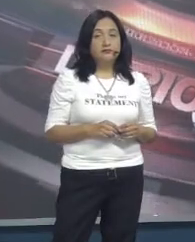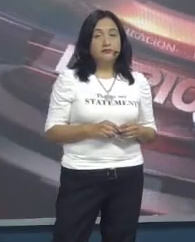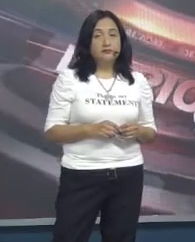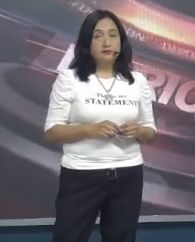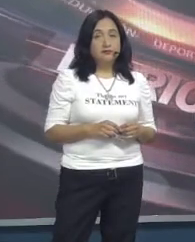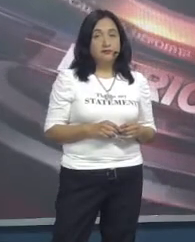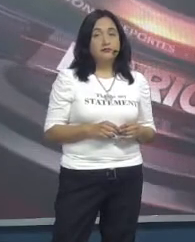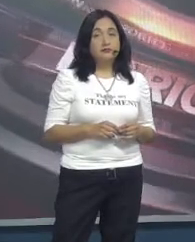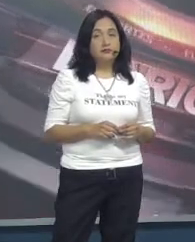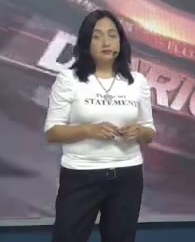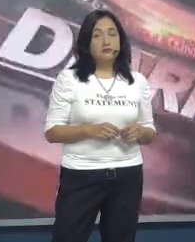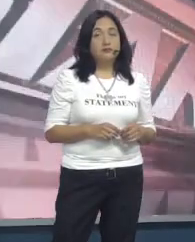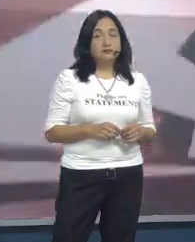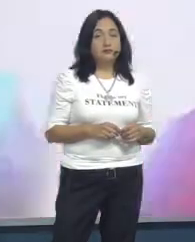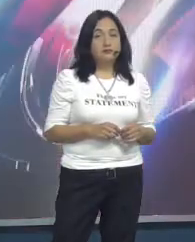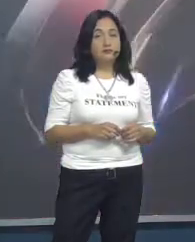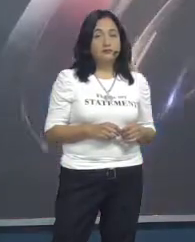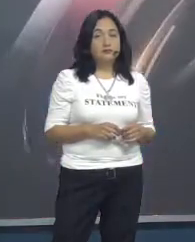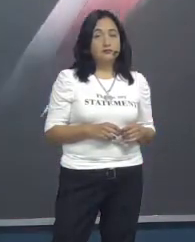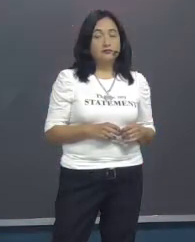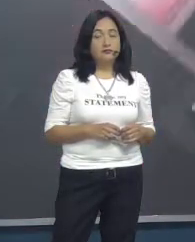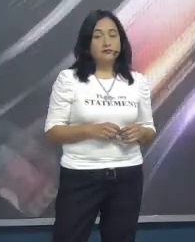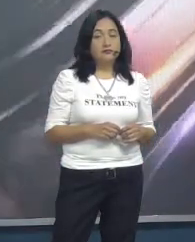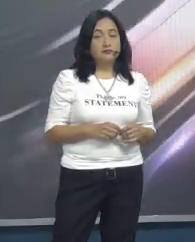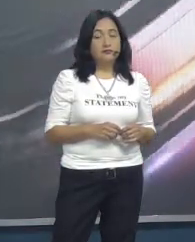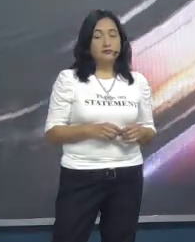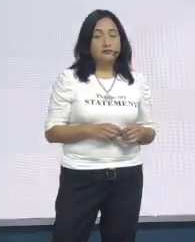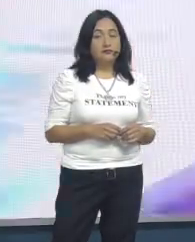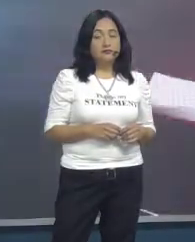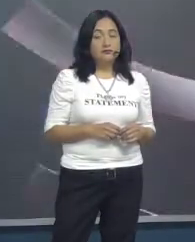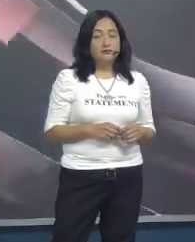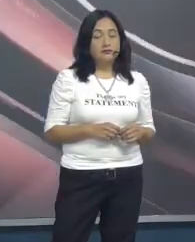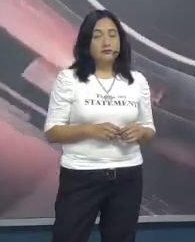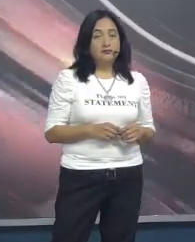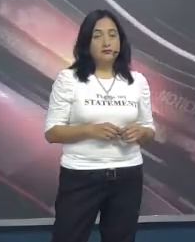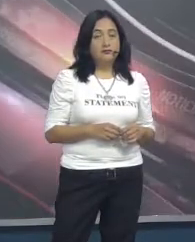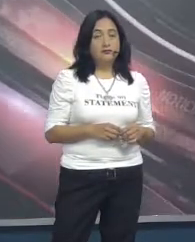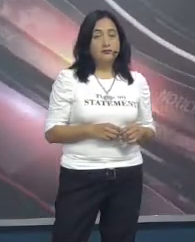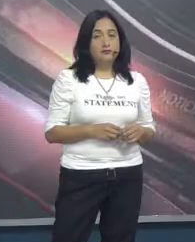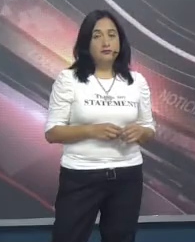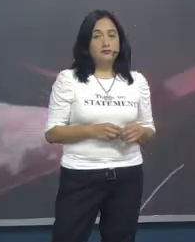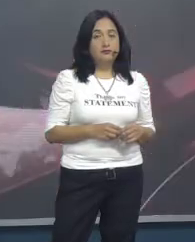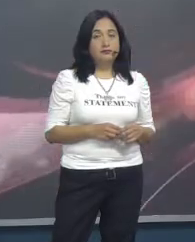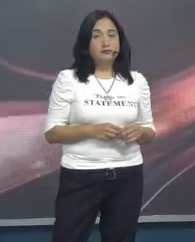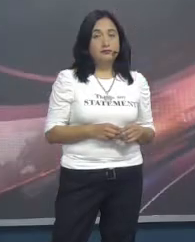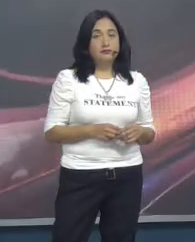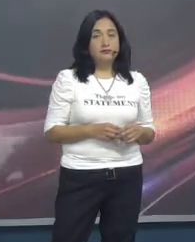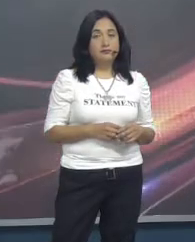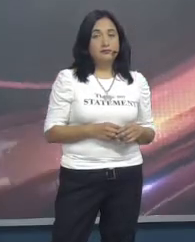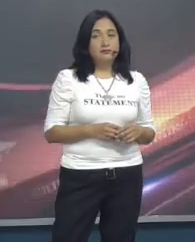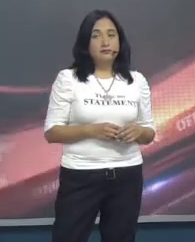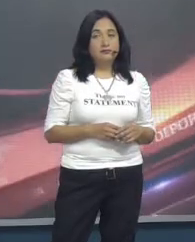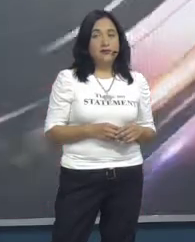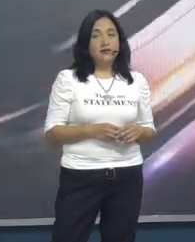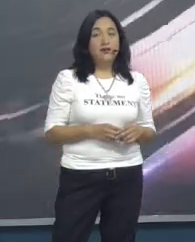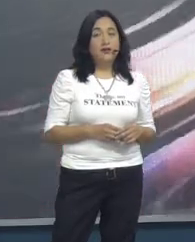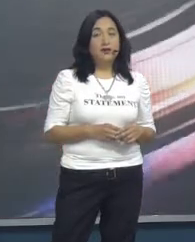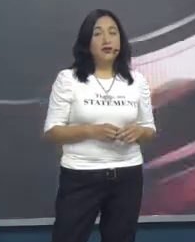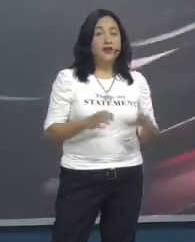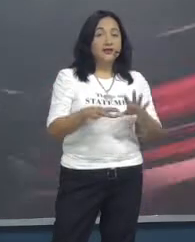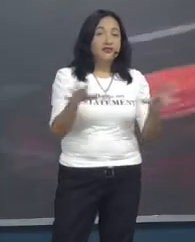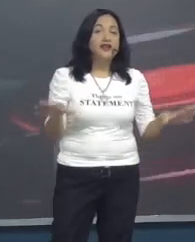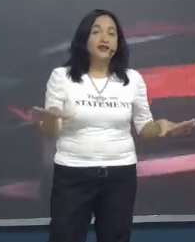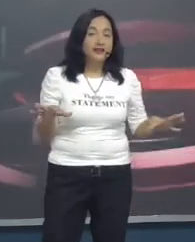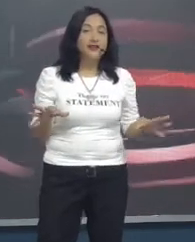que son las que estamos construyendo. Uh-huh. En ese sentido, están todas ahora medianamente activas. Ajá,